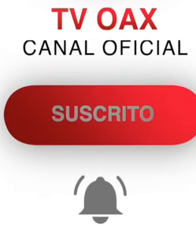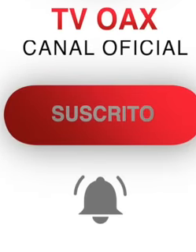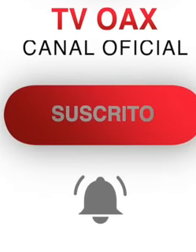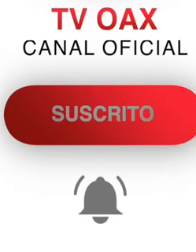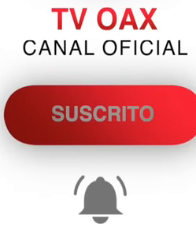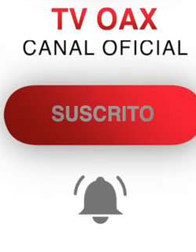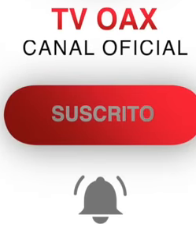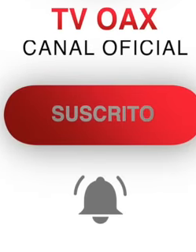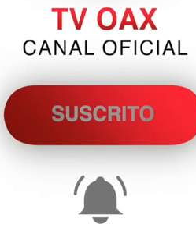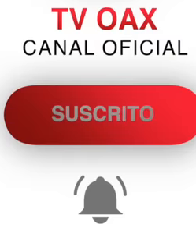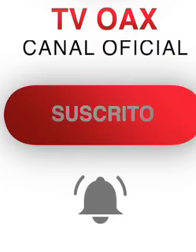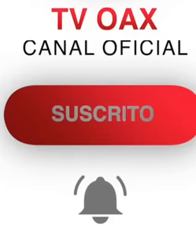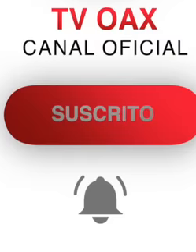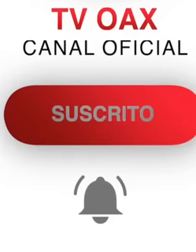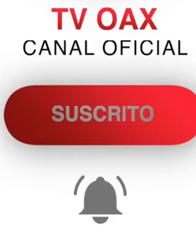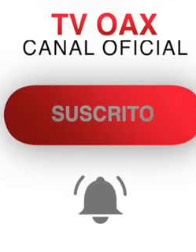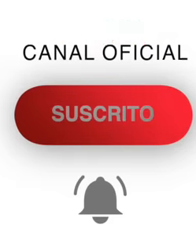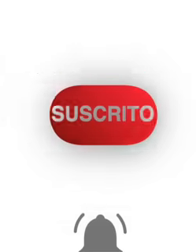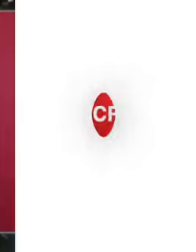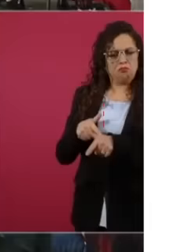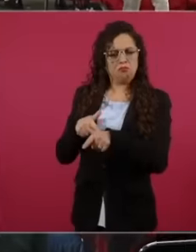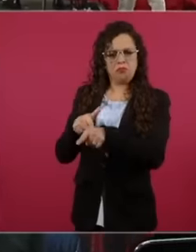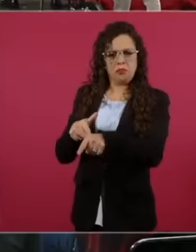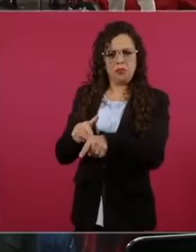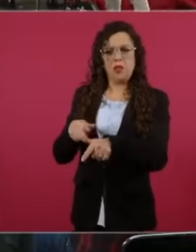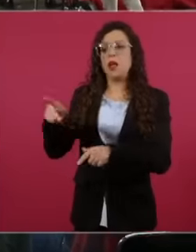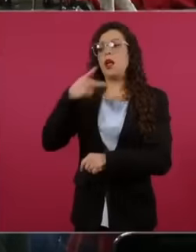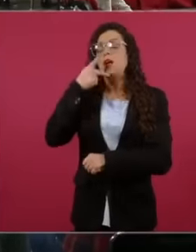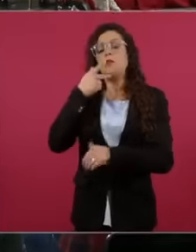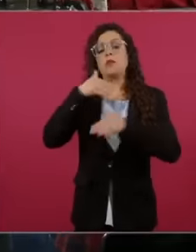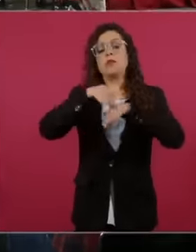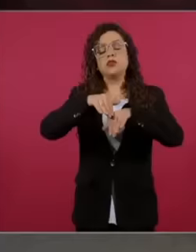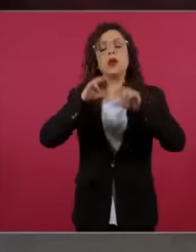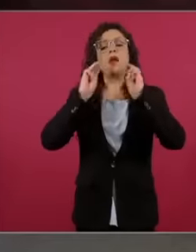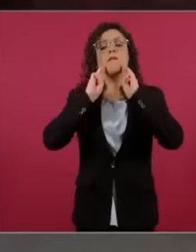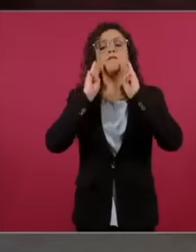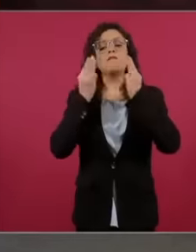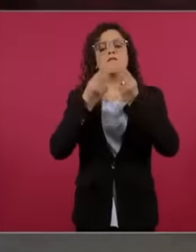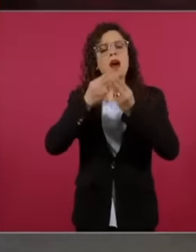se habla de la delincuencia organizada, pero ¿y esta otra?